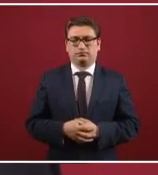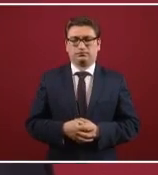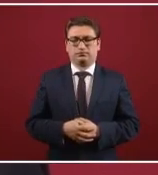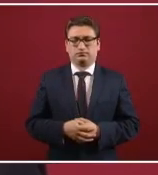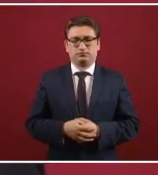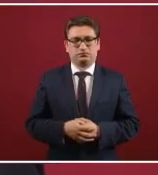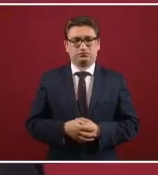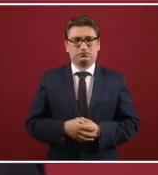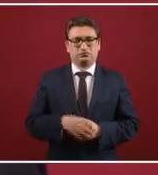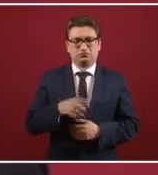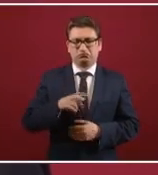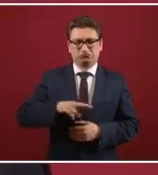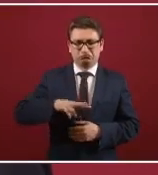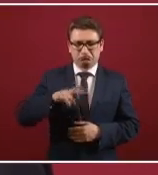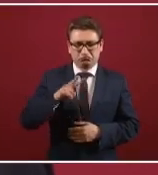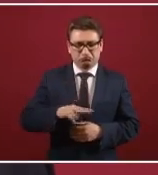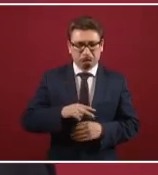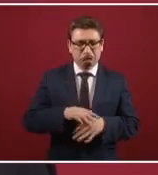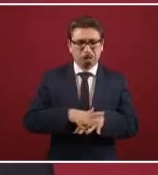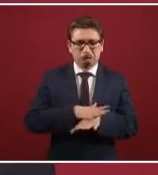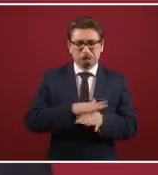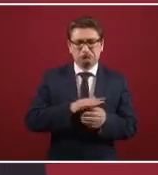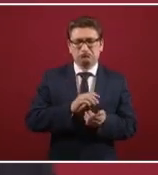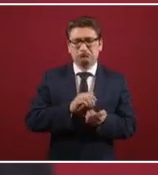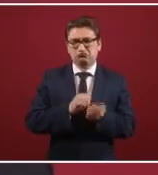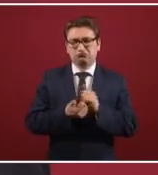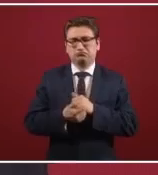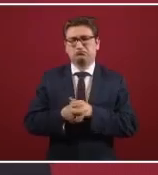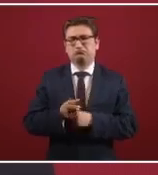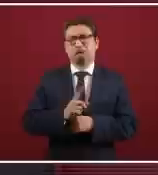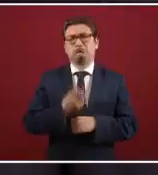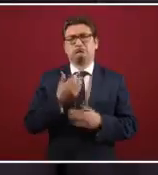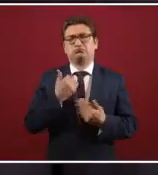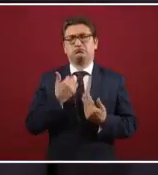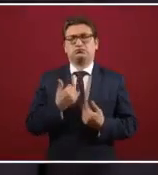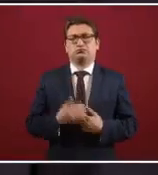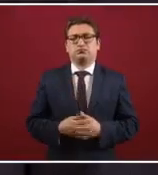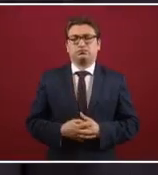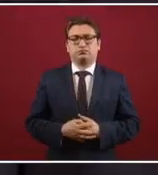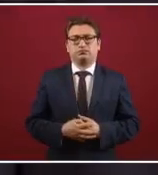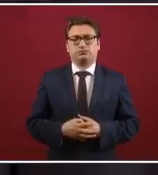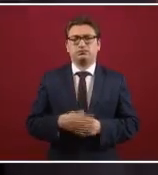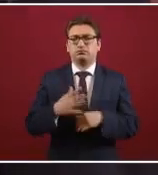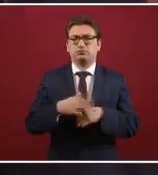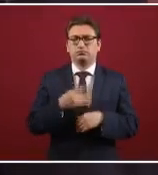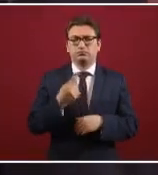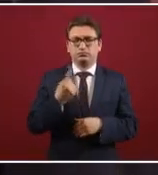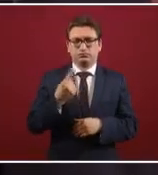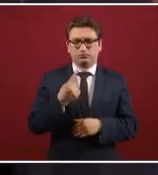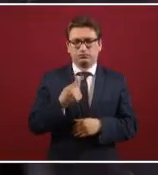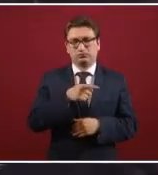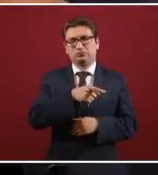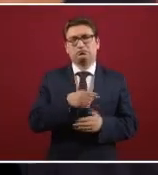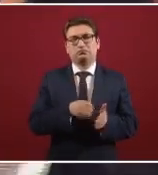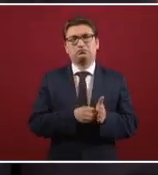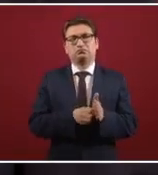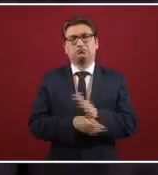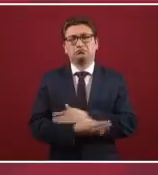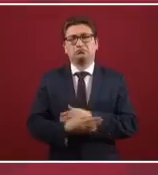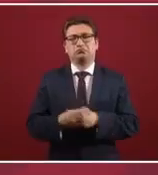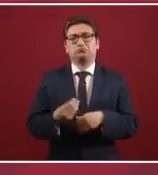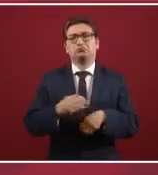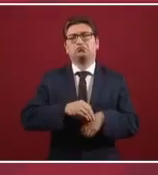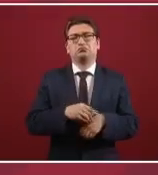transformar la realidad por qué la excusa es de que son